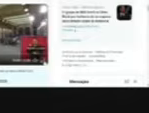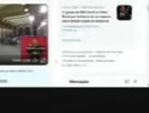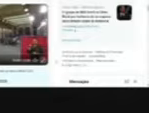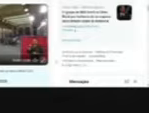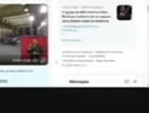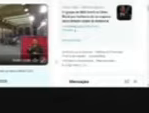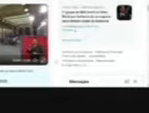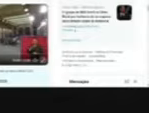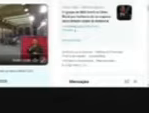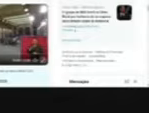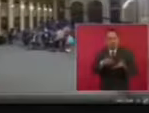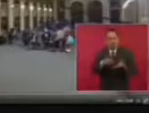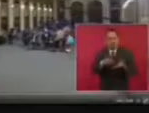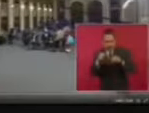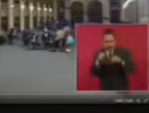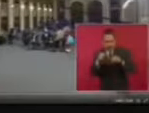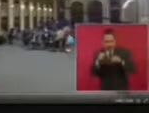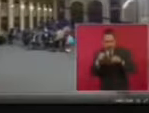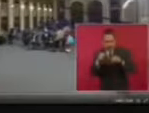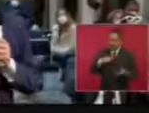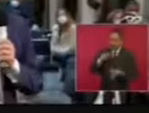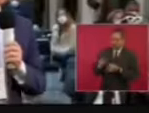Usted me dijo, no dejes de venir, aquí estoy.